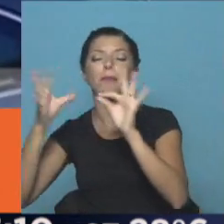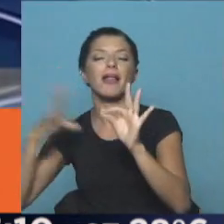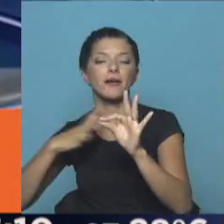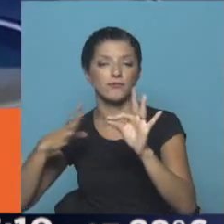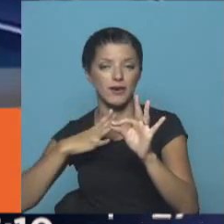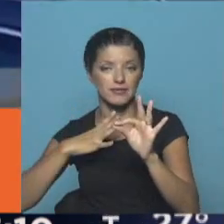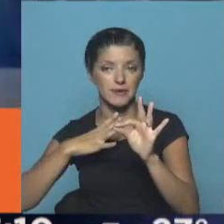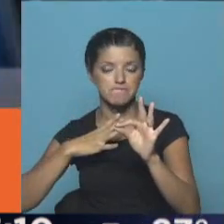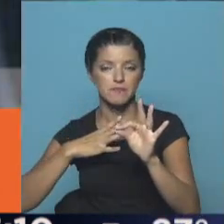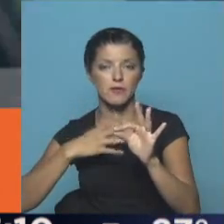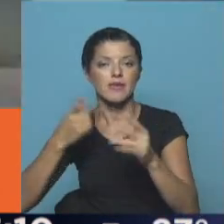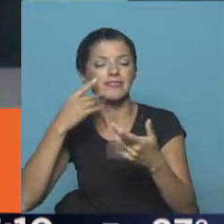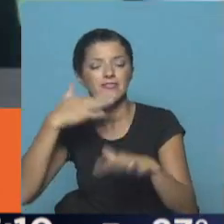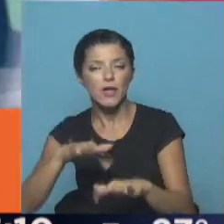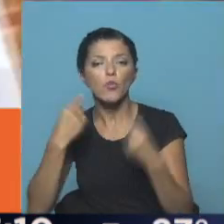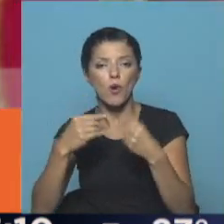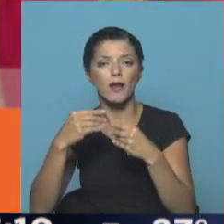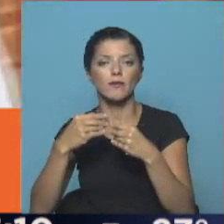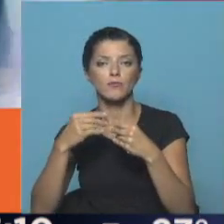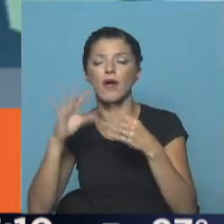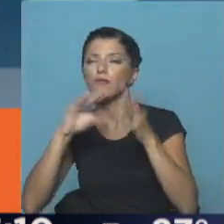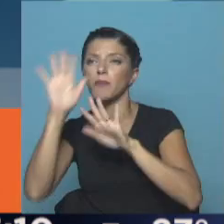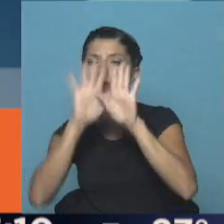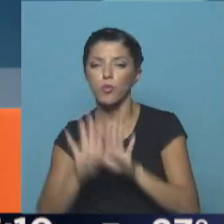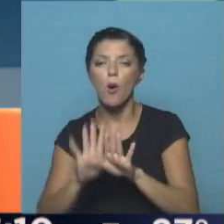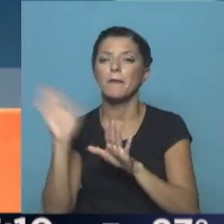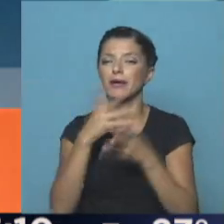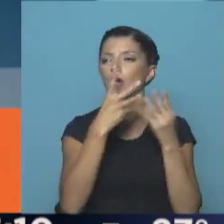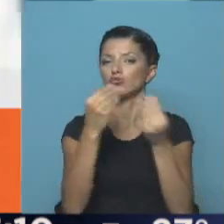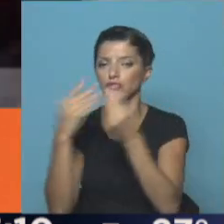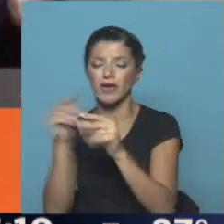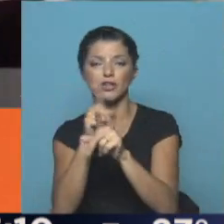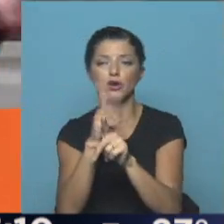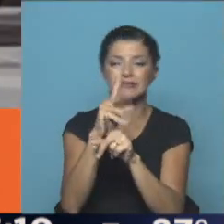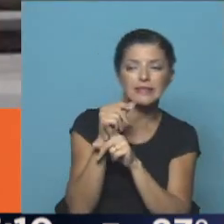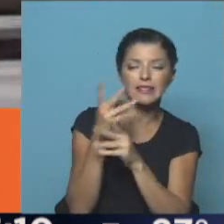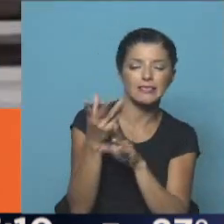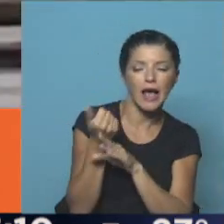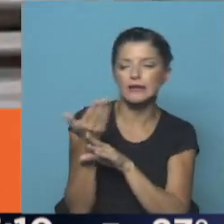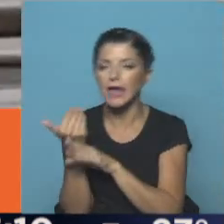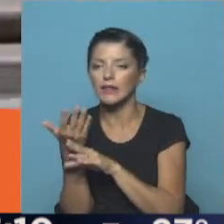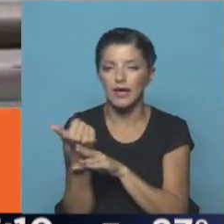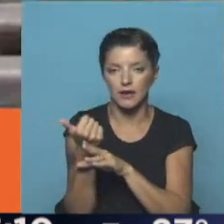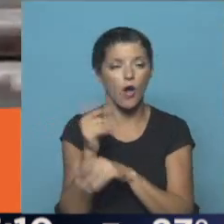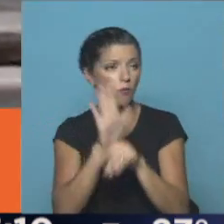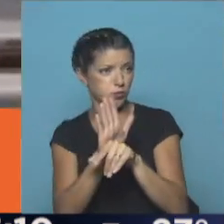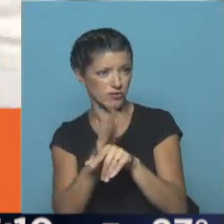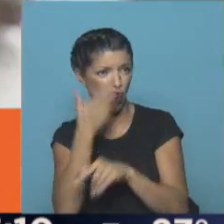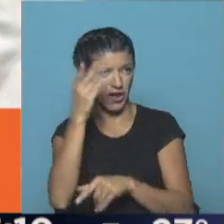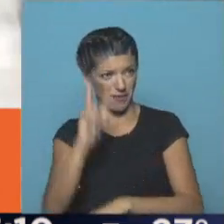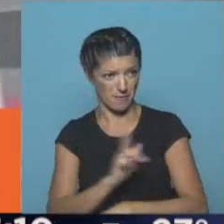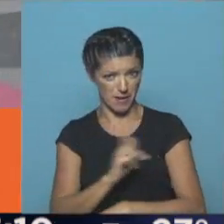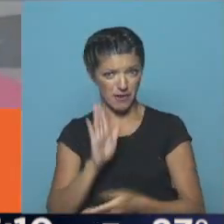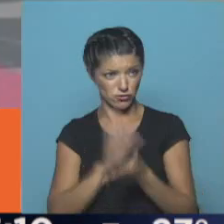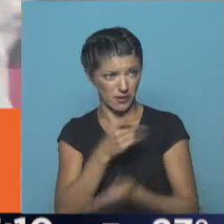esquema logran que todos se ayuden entre sí y uno no le saque al otro? Que me parece que es lo que cayó hoy. Esa solidaridad de la que habla Francisco. Claro,